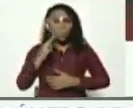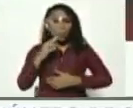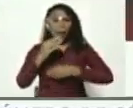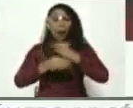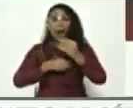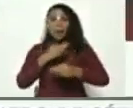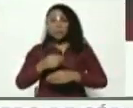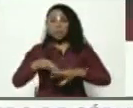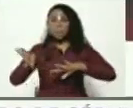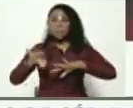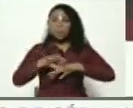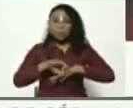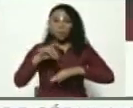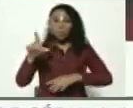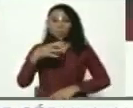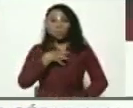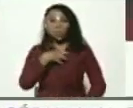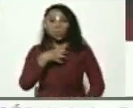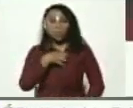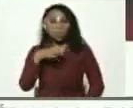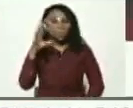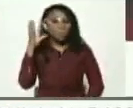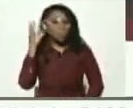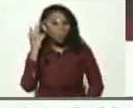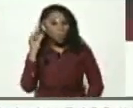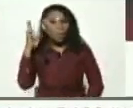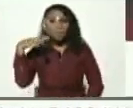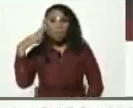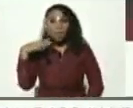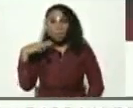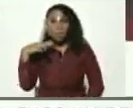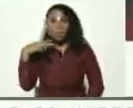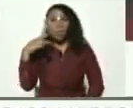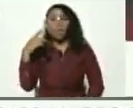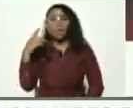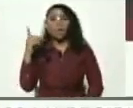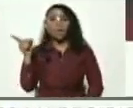el matrimonio de su sobrina Felicia con el mulato Laurencio Silva.